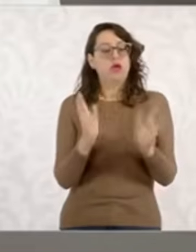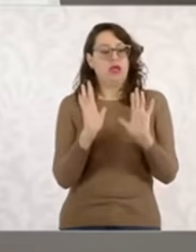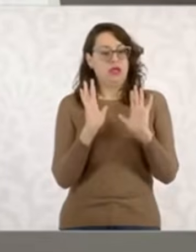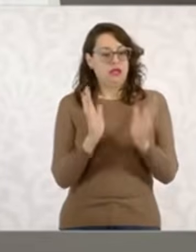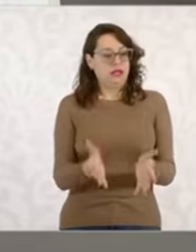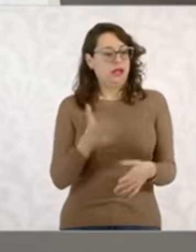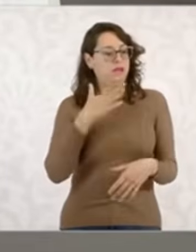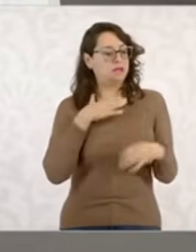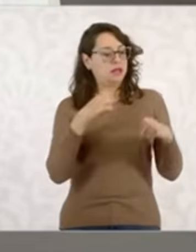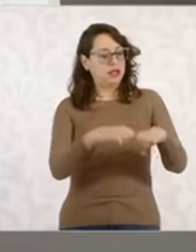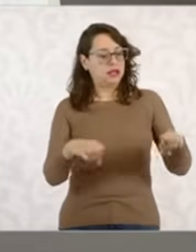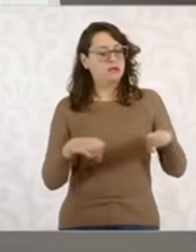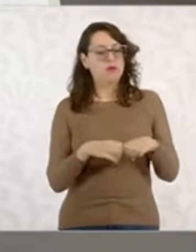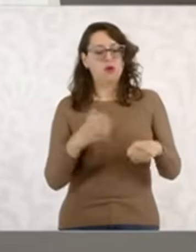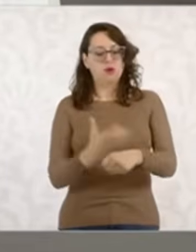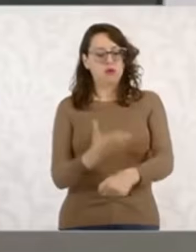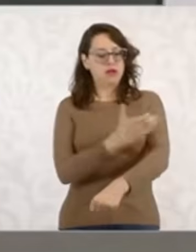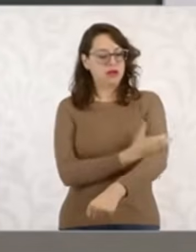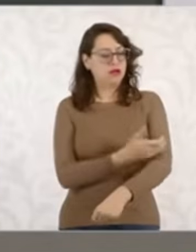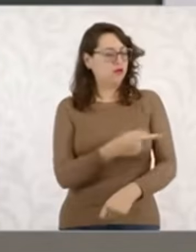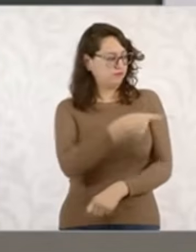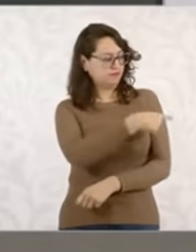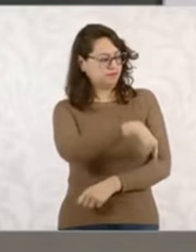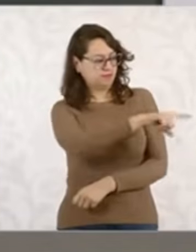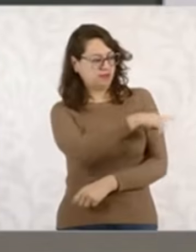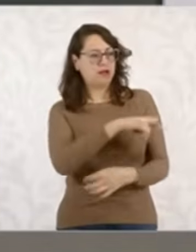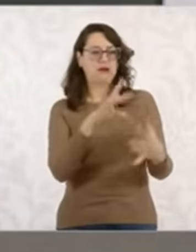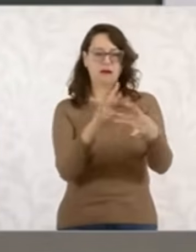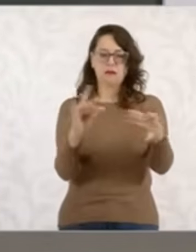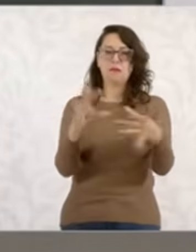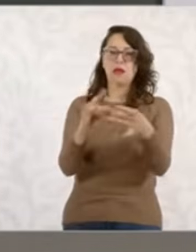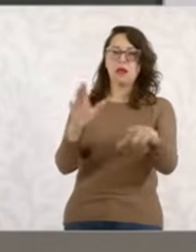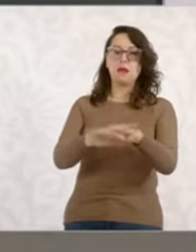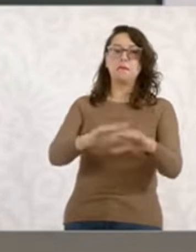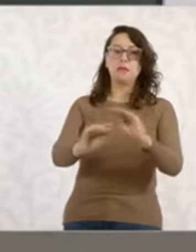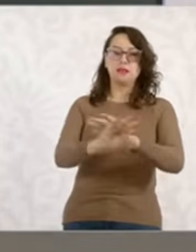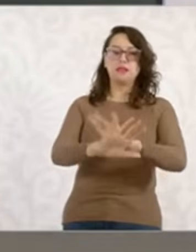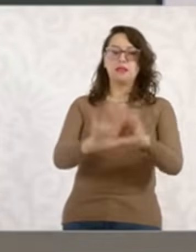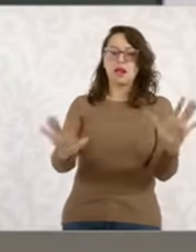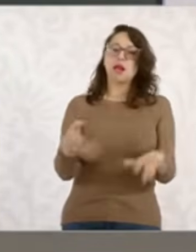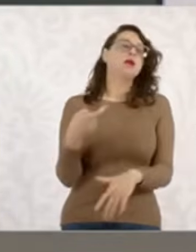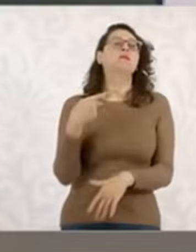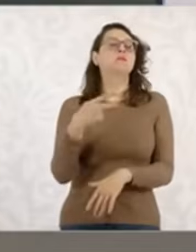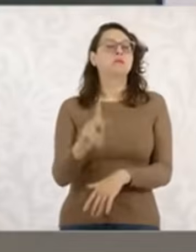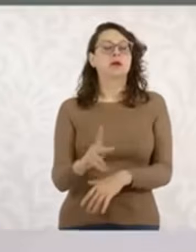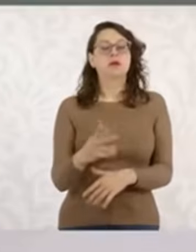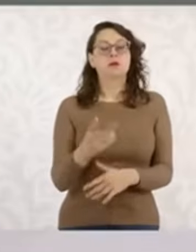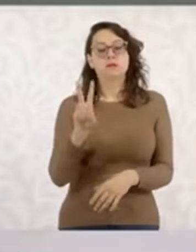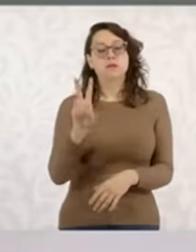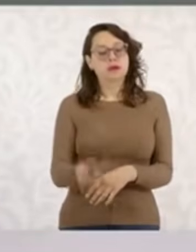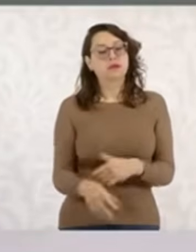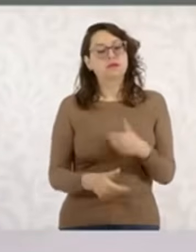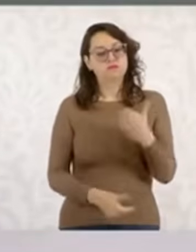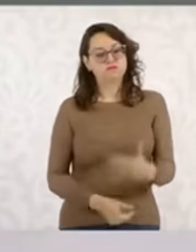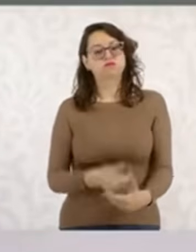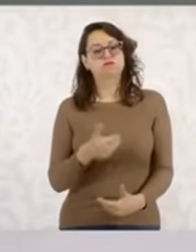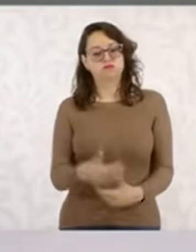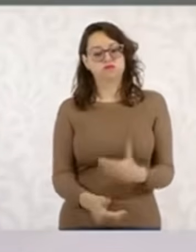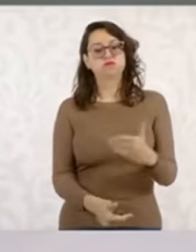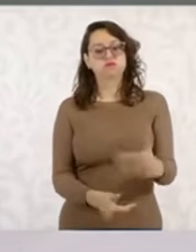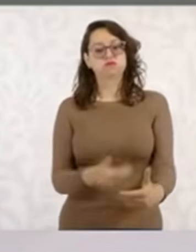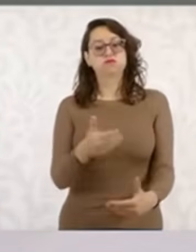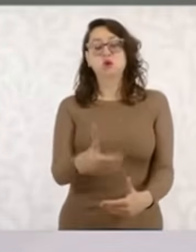y Rodrigo nos darán detalles, pero verán este gran avance que se ha hecho de manera directa y